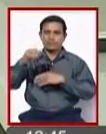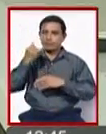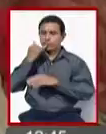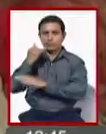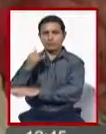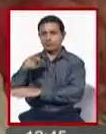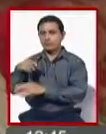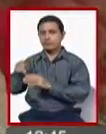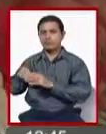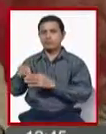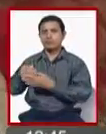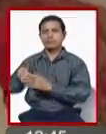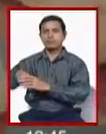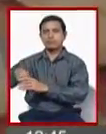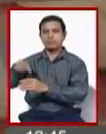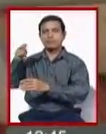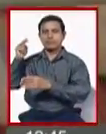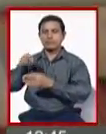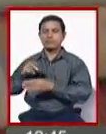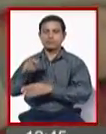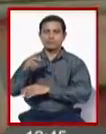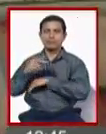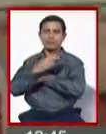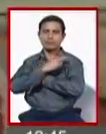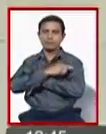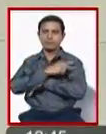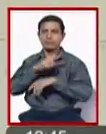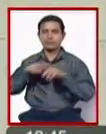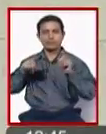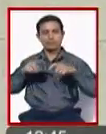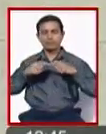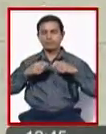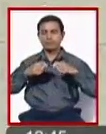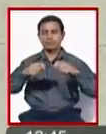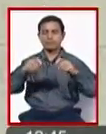menor sea dado de alta. Para ello deberá continuar con su tratamiento en el hospital de niños.